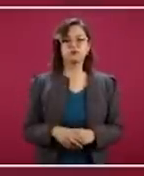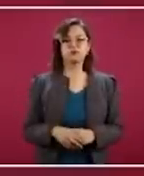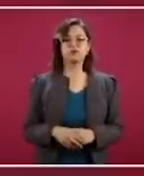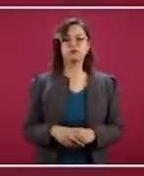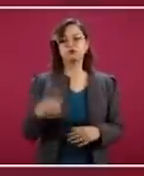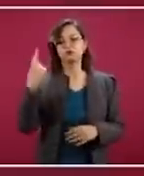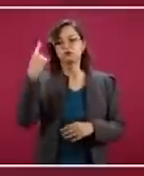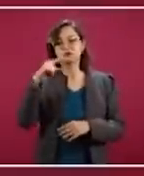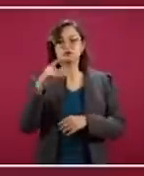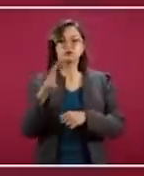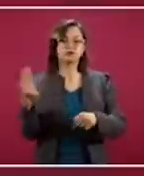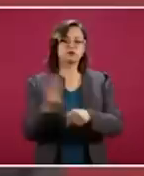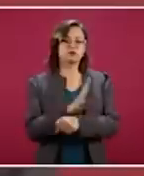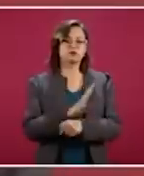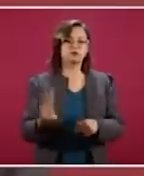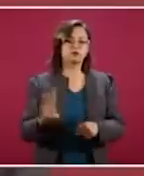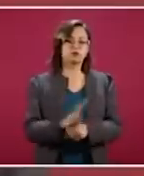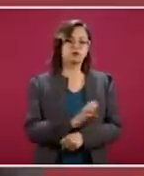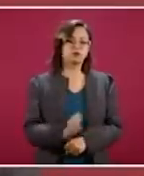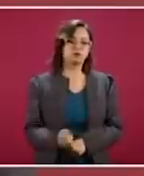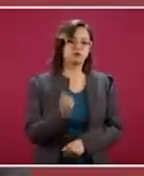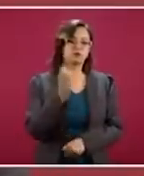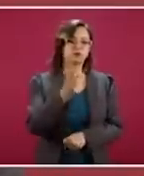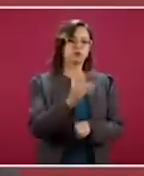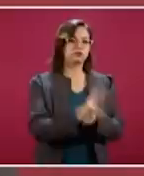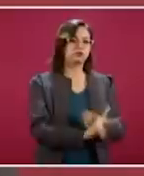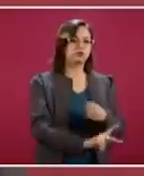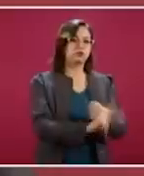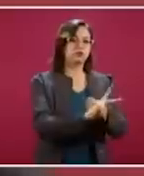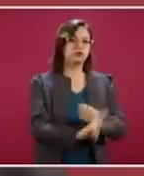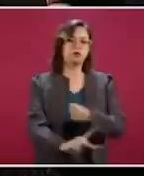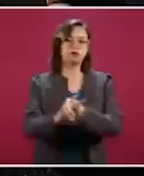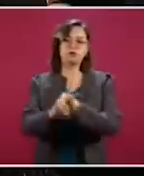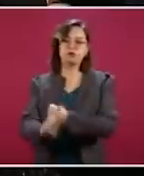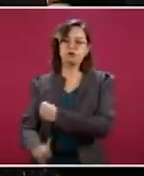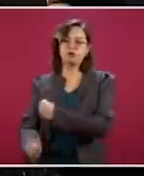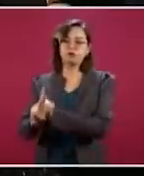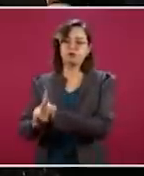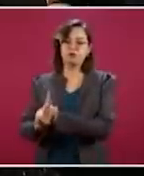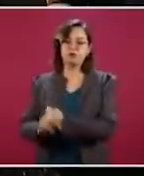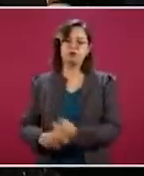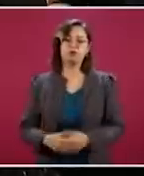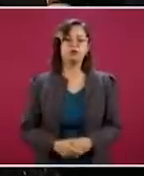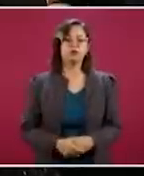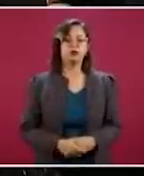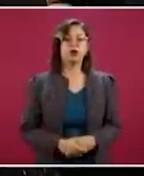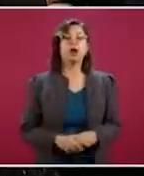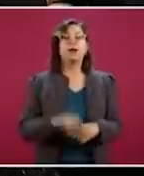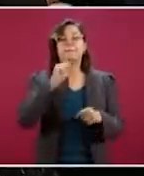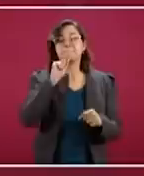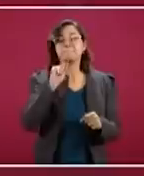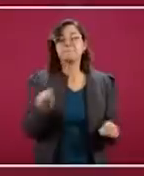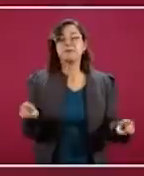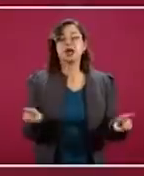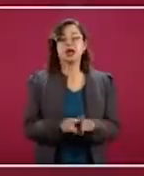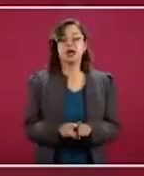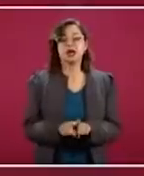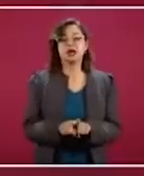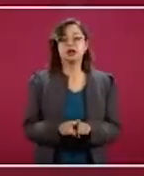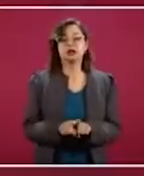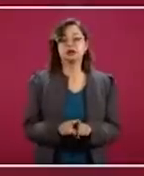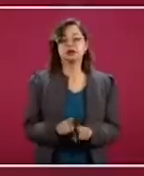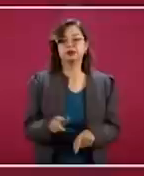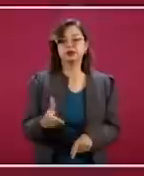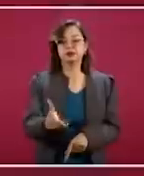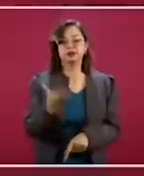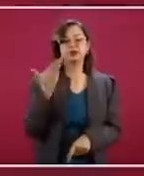bien de los tres pueblos de las tres naciones. Y también